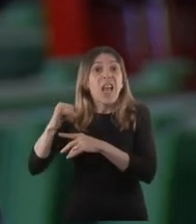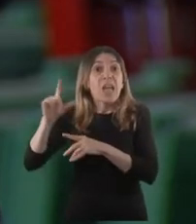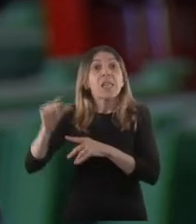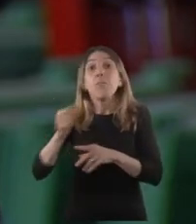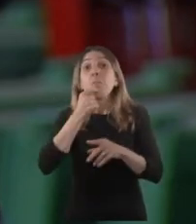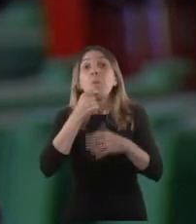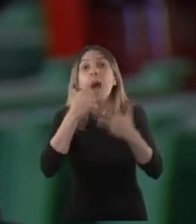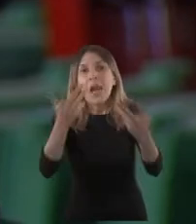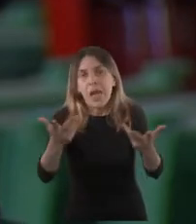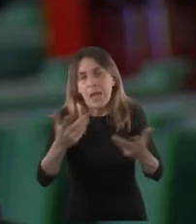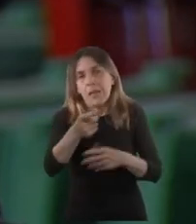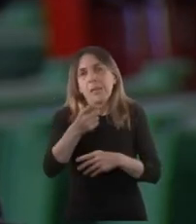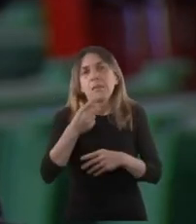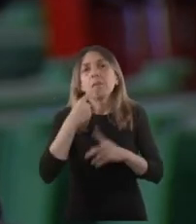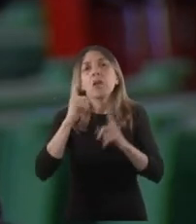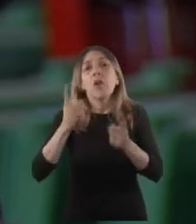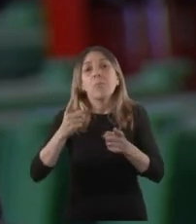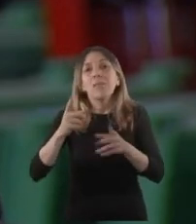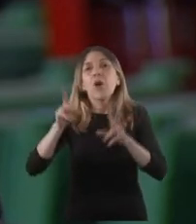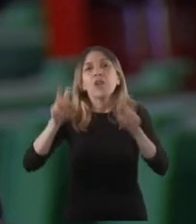de estar